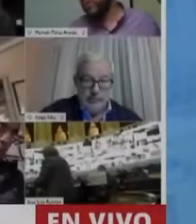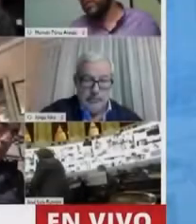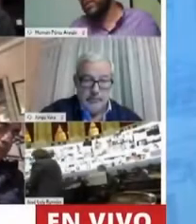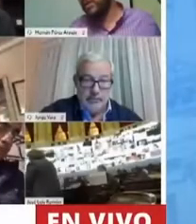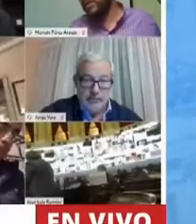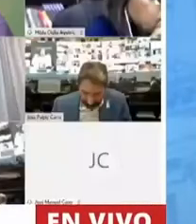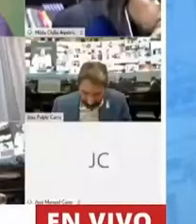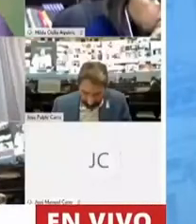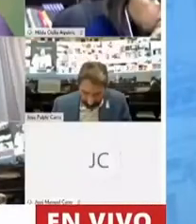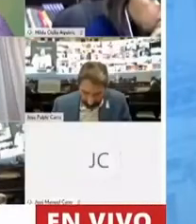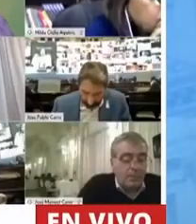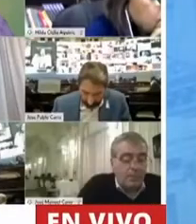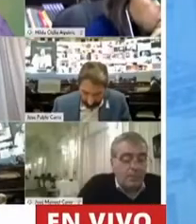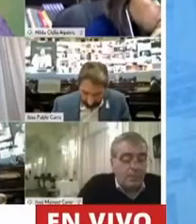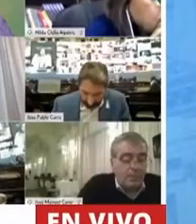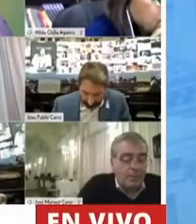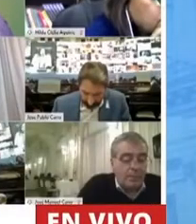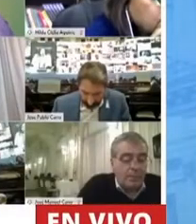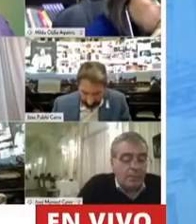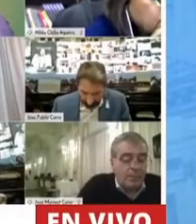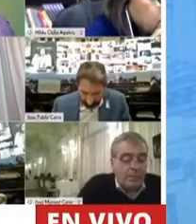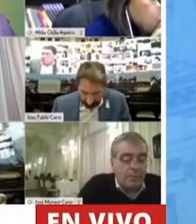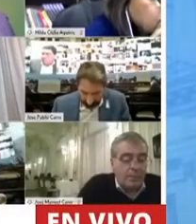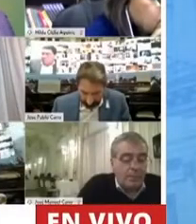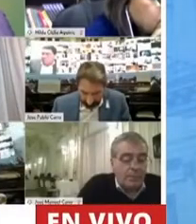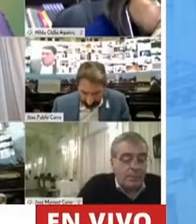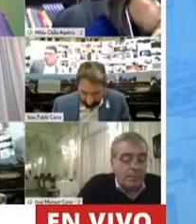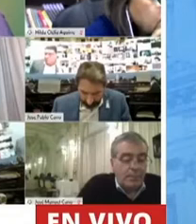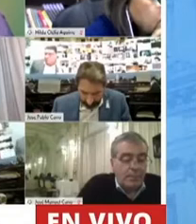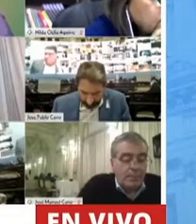la palabra la diputada Claudia Márquez.